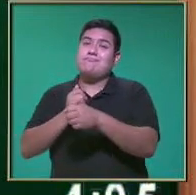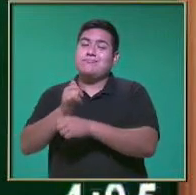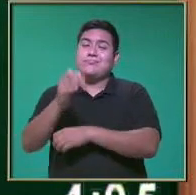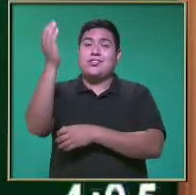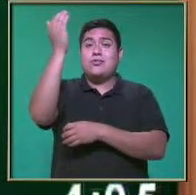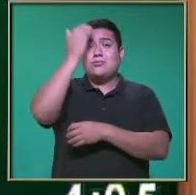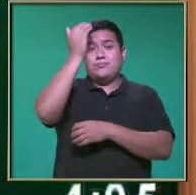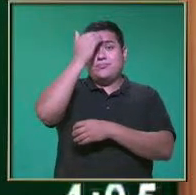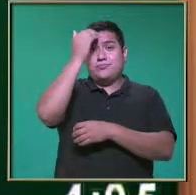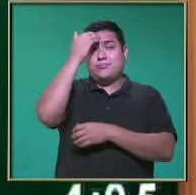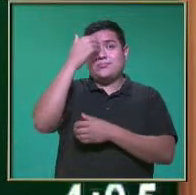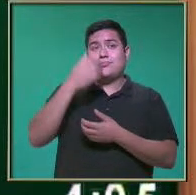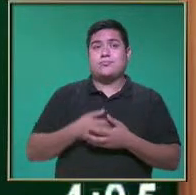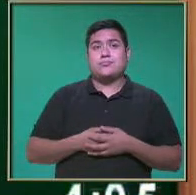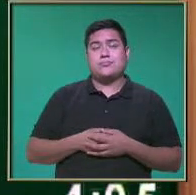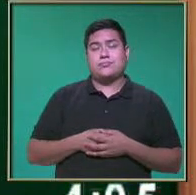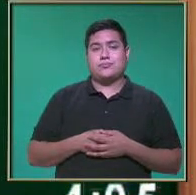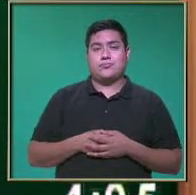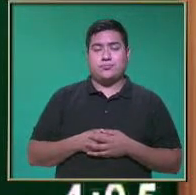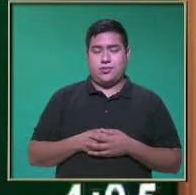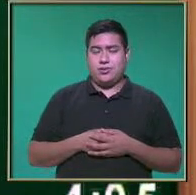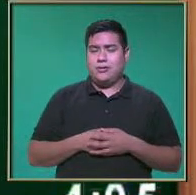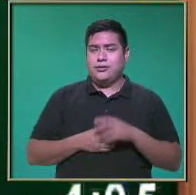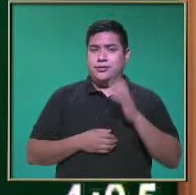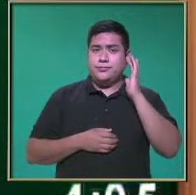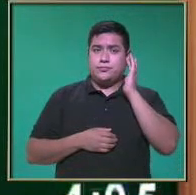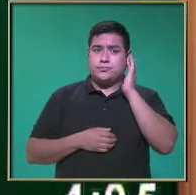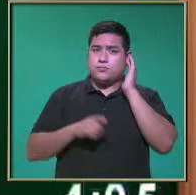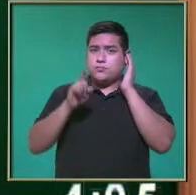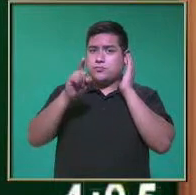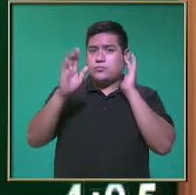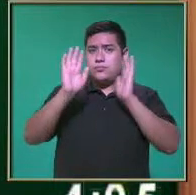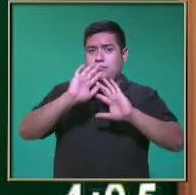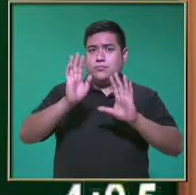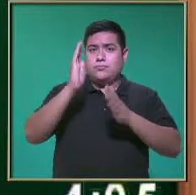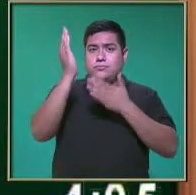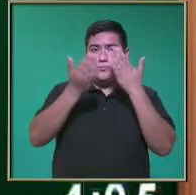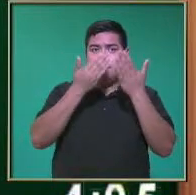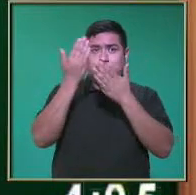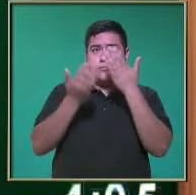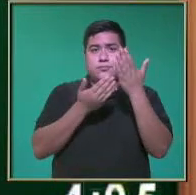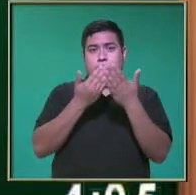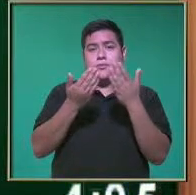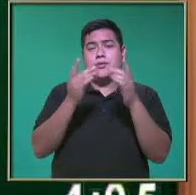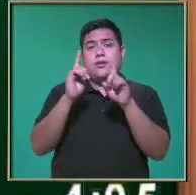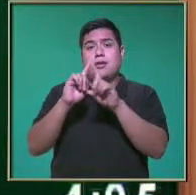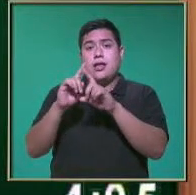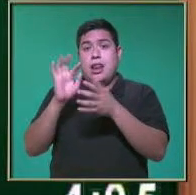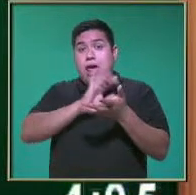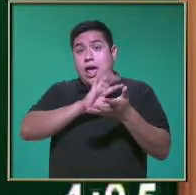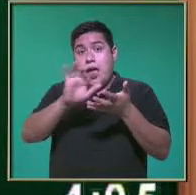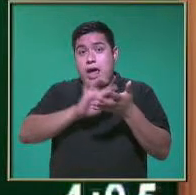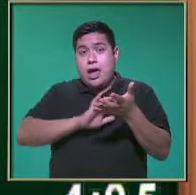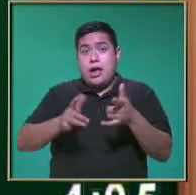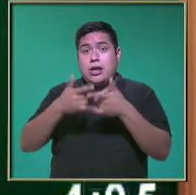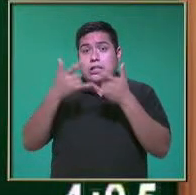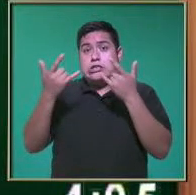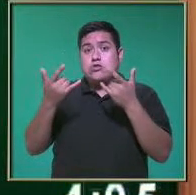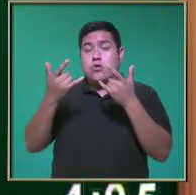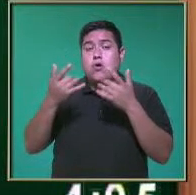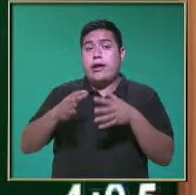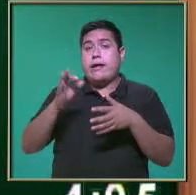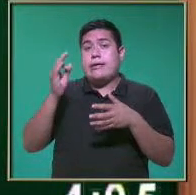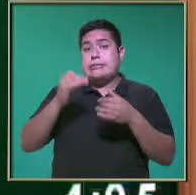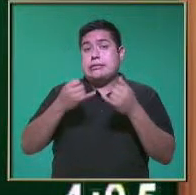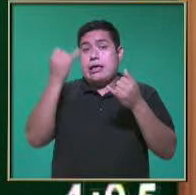este caso, el aprendizaje esperado de sexto grado, el que tú ya estudiaste, es el de explorar y leer historias de fantasía. Por